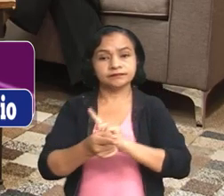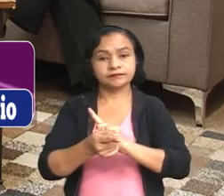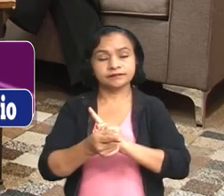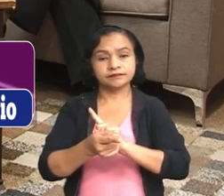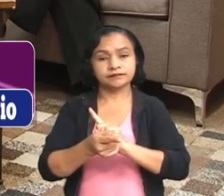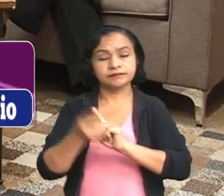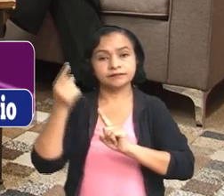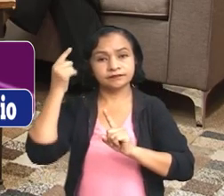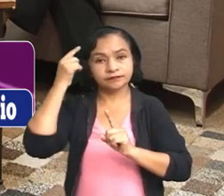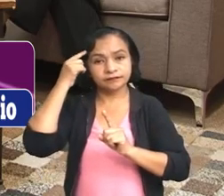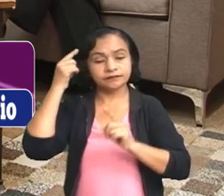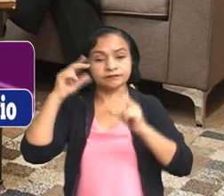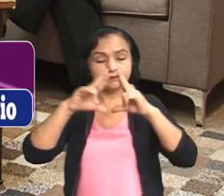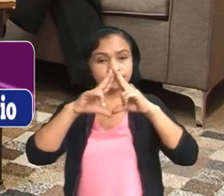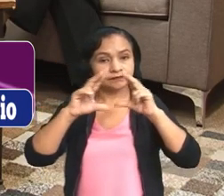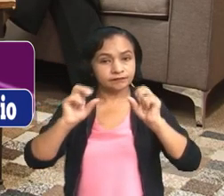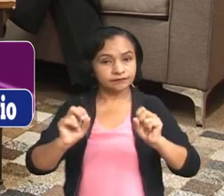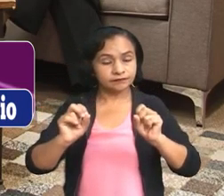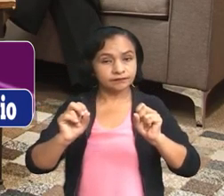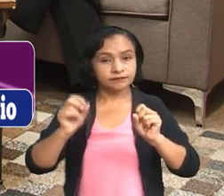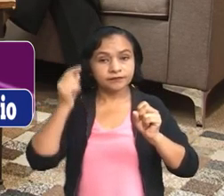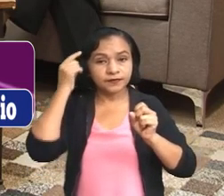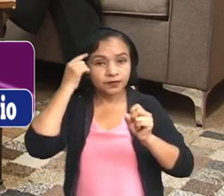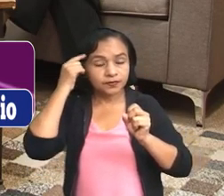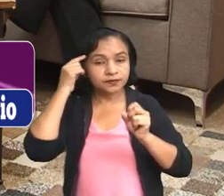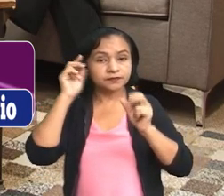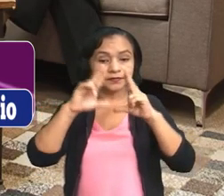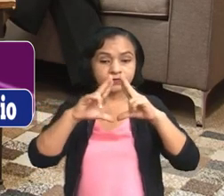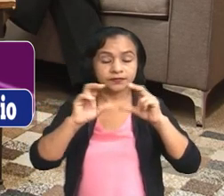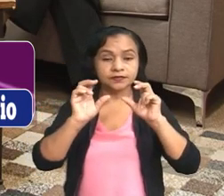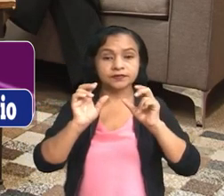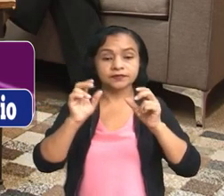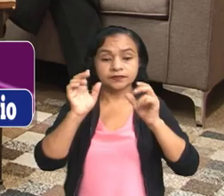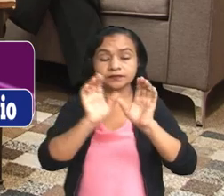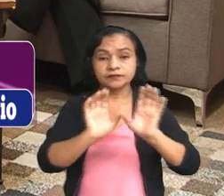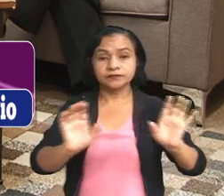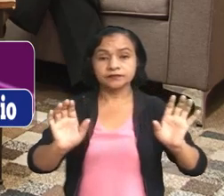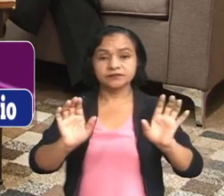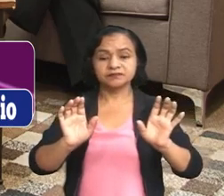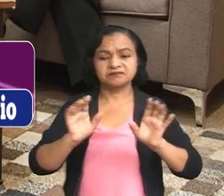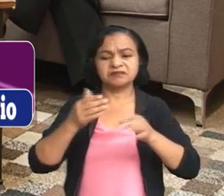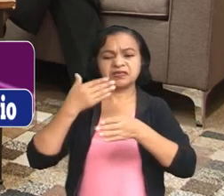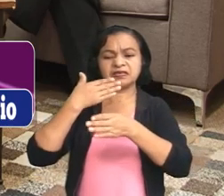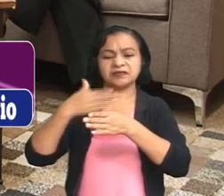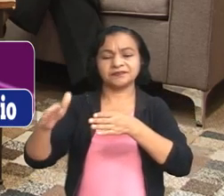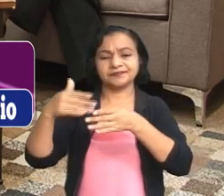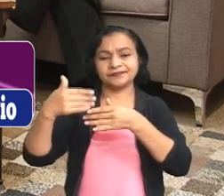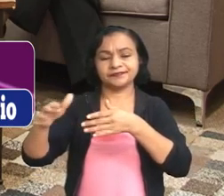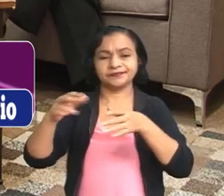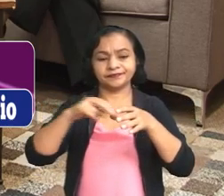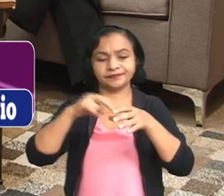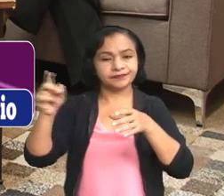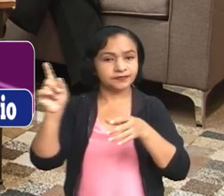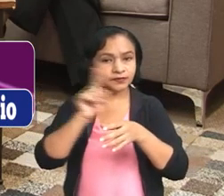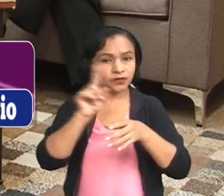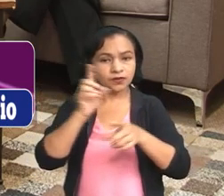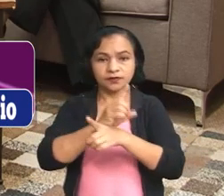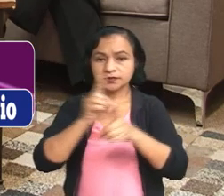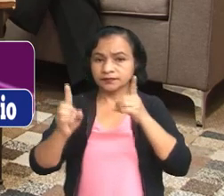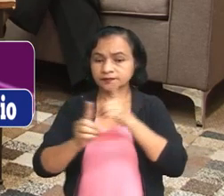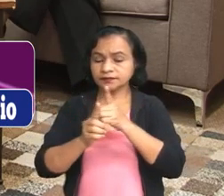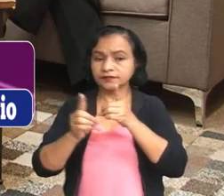transforman la mente de nuestras niñas, porque ellos en algún momento son desechados en nuestra sociedad, pero no debería de ser así.